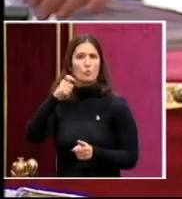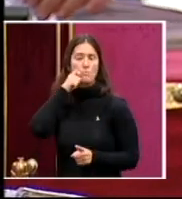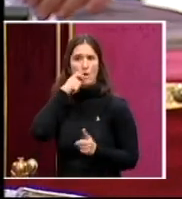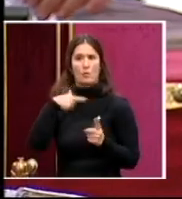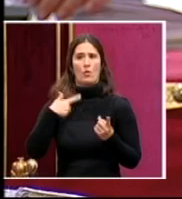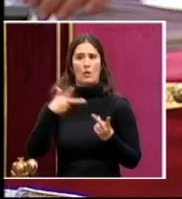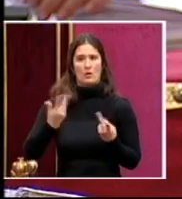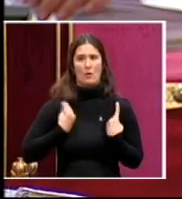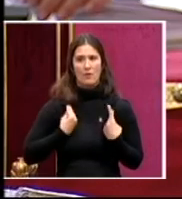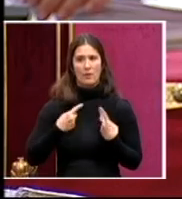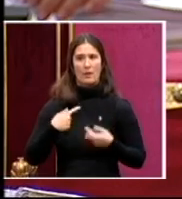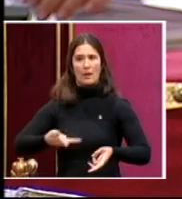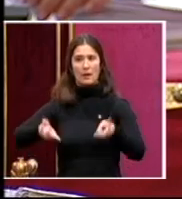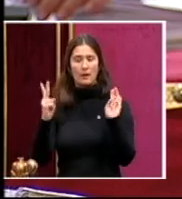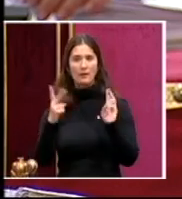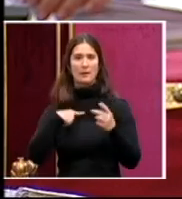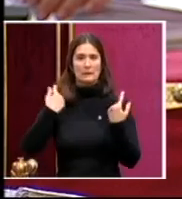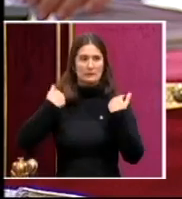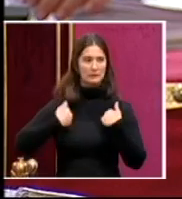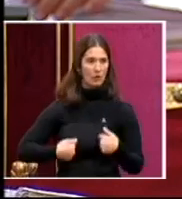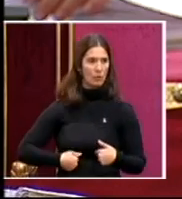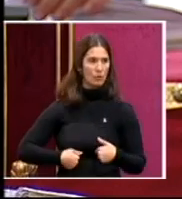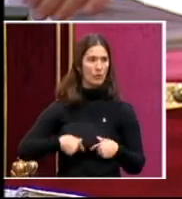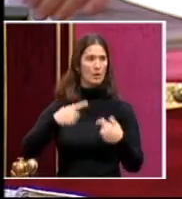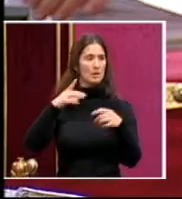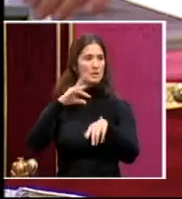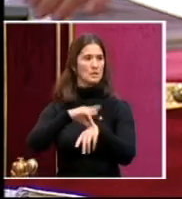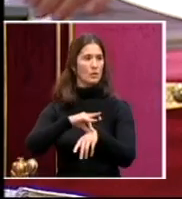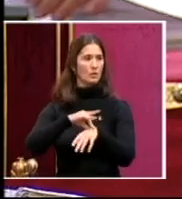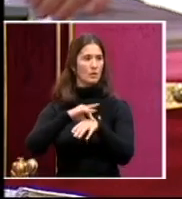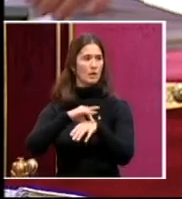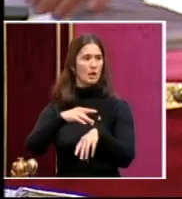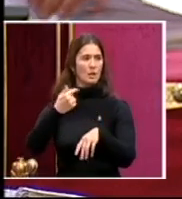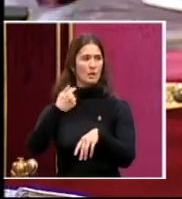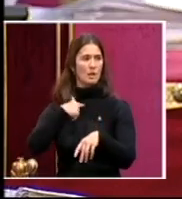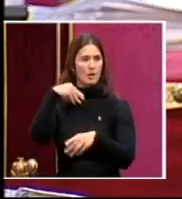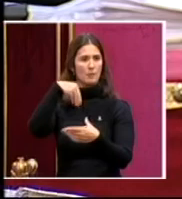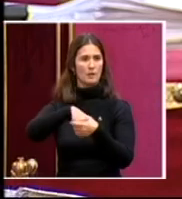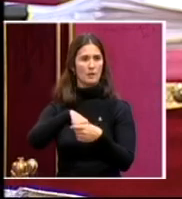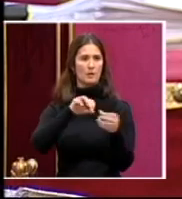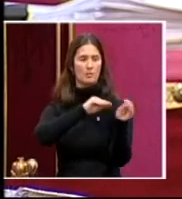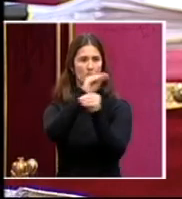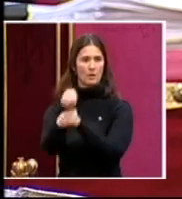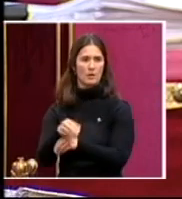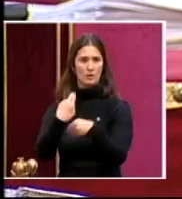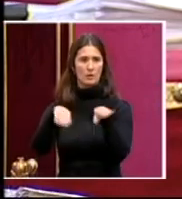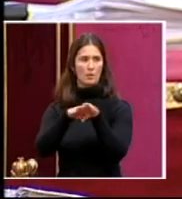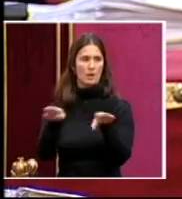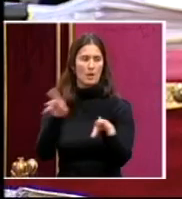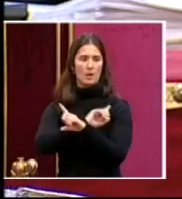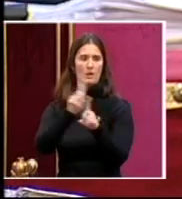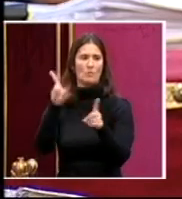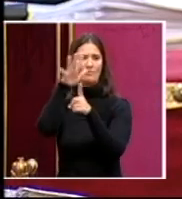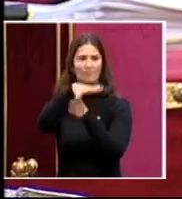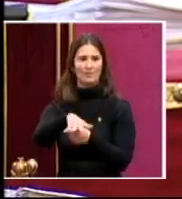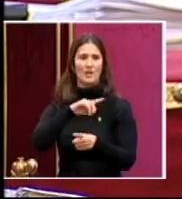vida, a la libertad, a la salud, a la seguridad, a la protección en condiciones de igualdad y a no ser sometida a